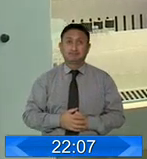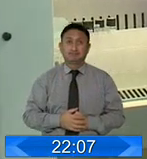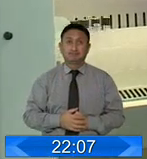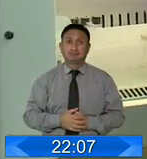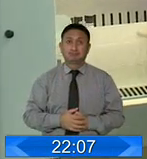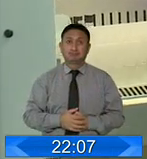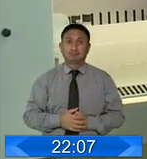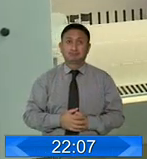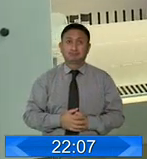patricia al das